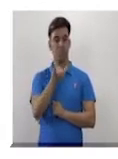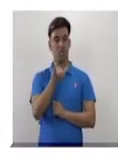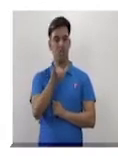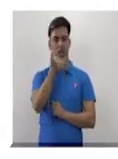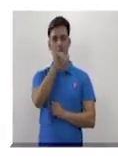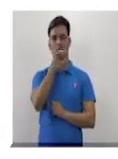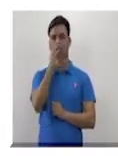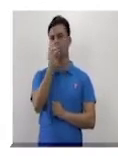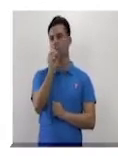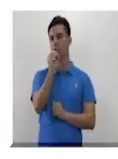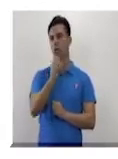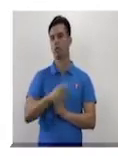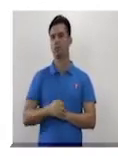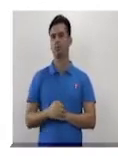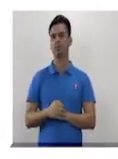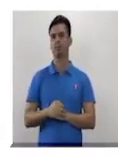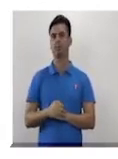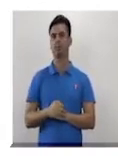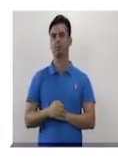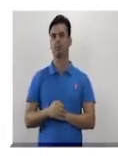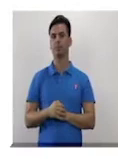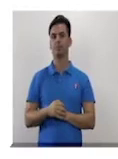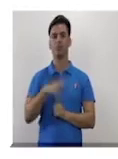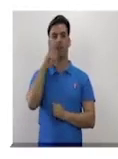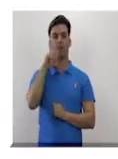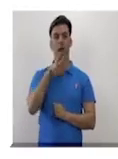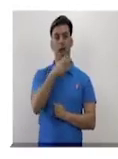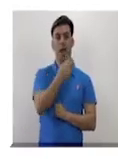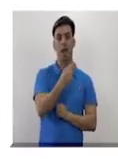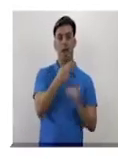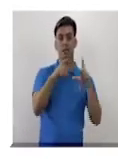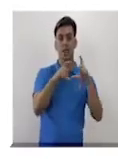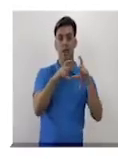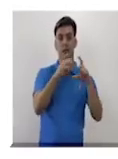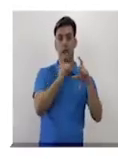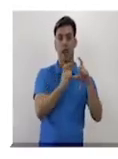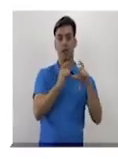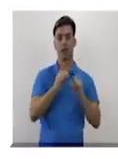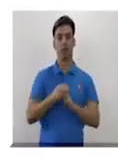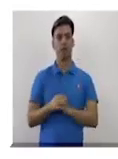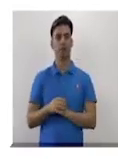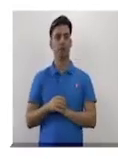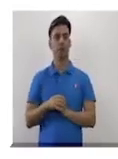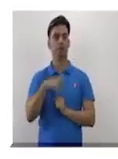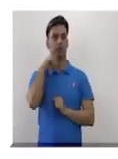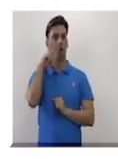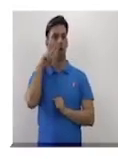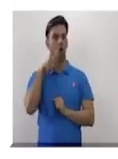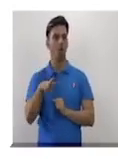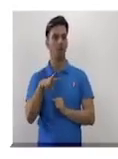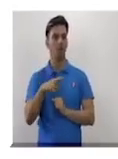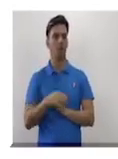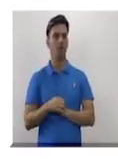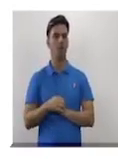La segunda gráfica es la de h en x. Observa si es simétrica con respecto al eje y.